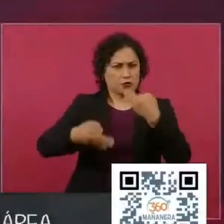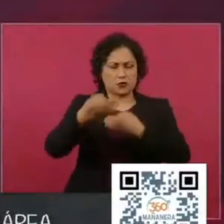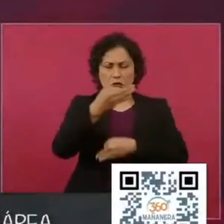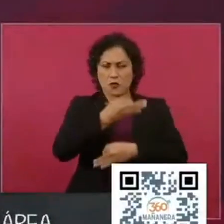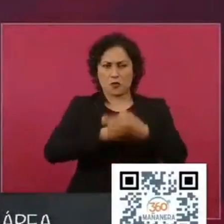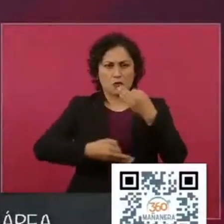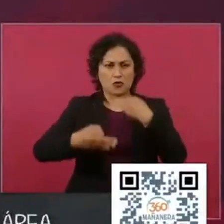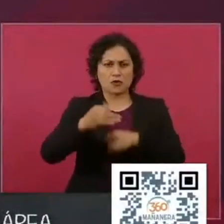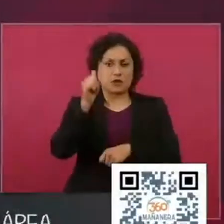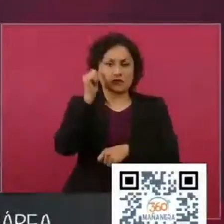un encargado